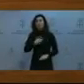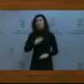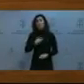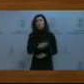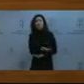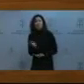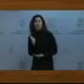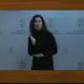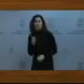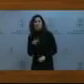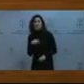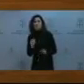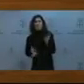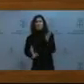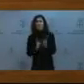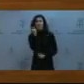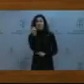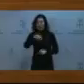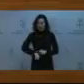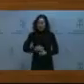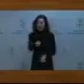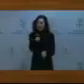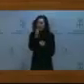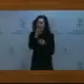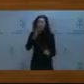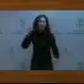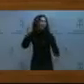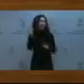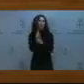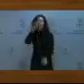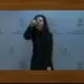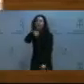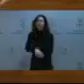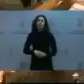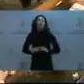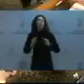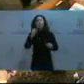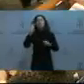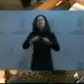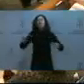aquí con un voto en contra de su política de vivienda, señorías del PP. Nada más y muchas gracias.